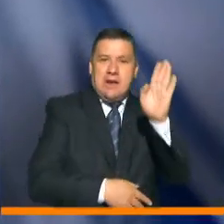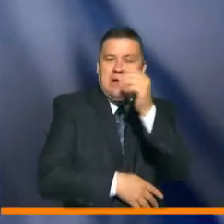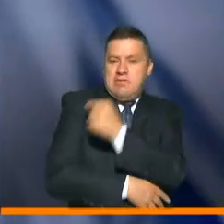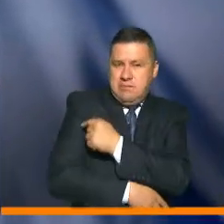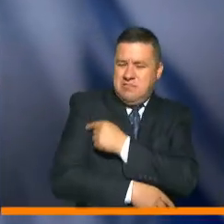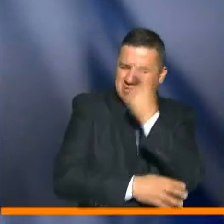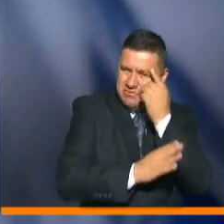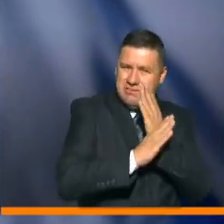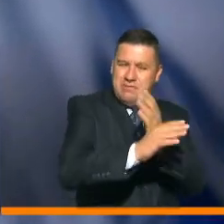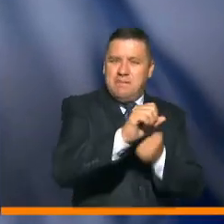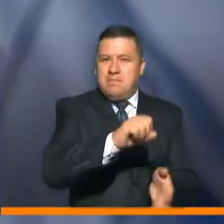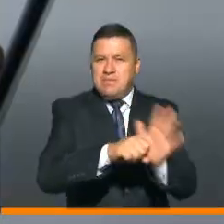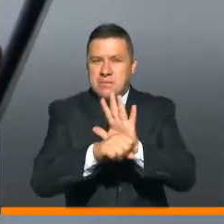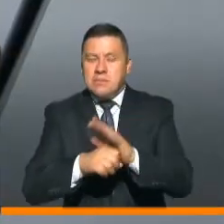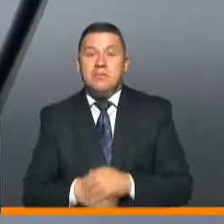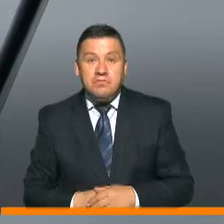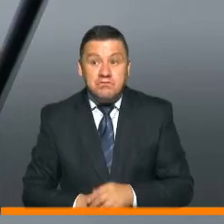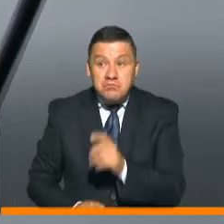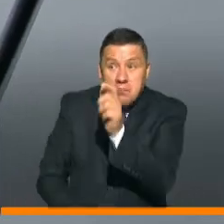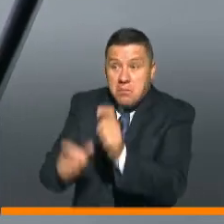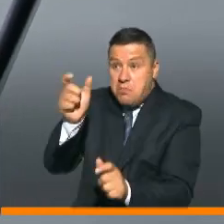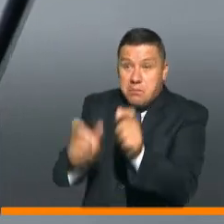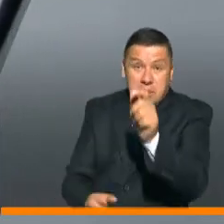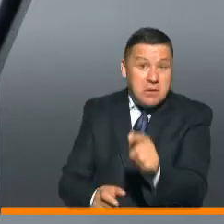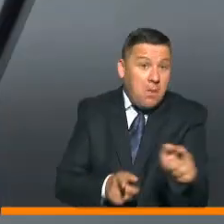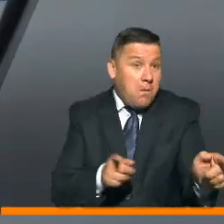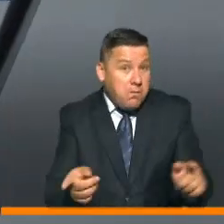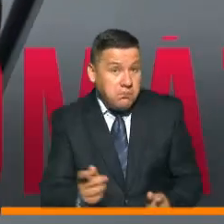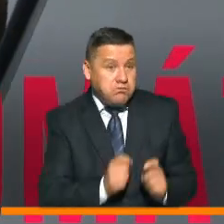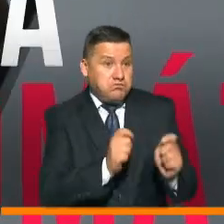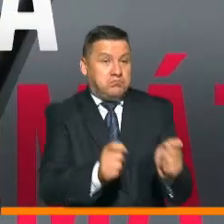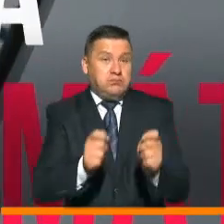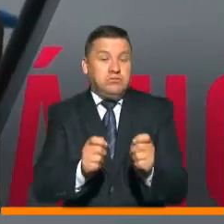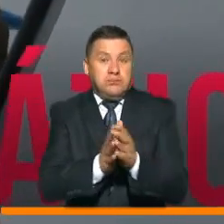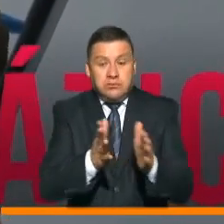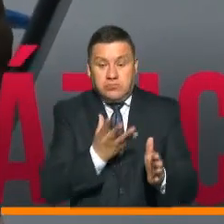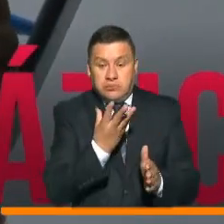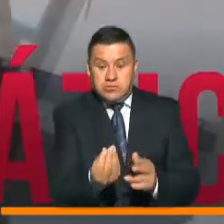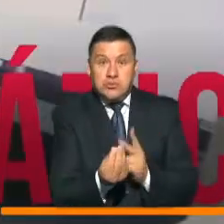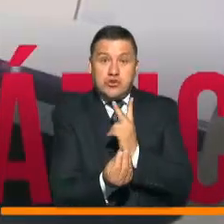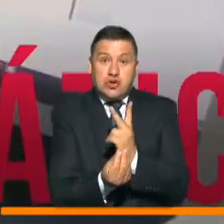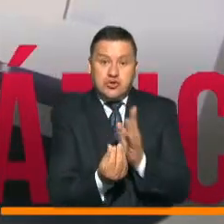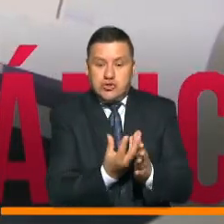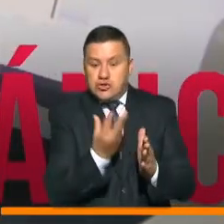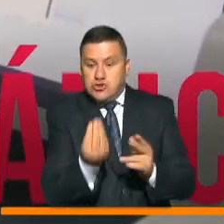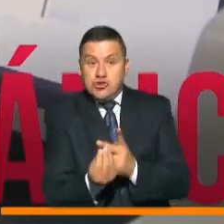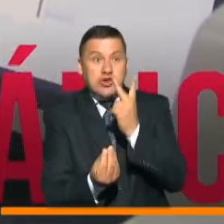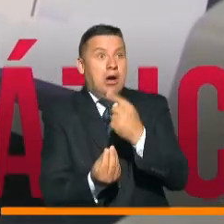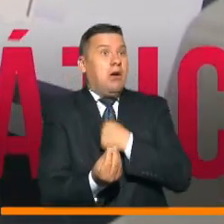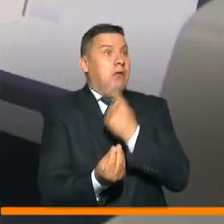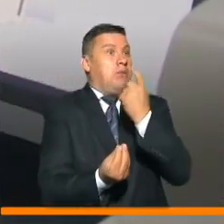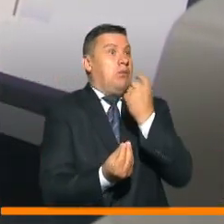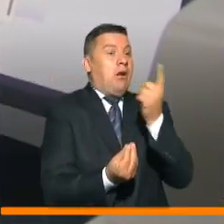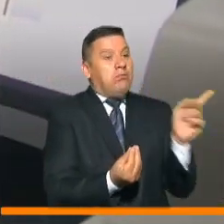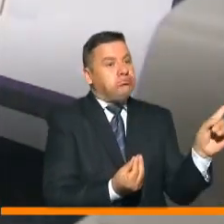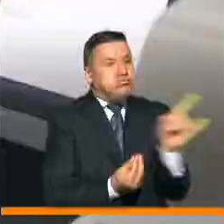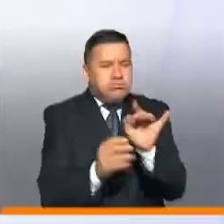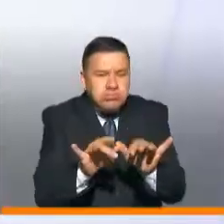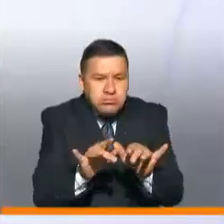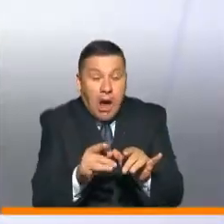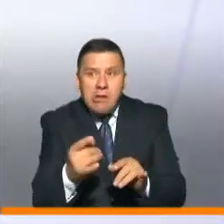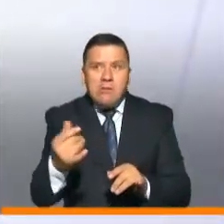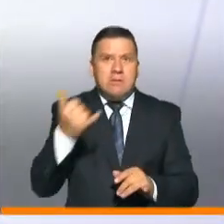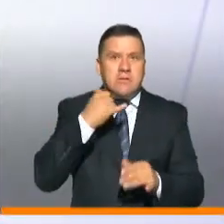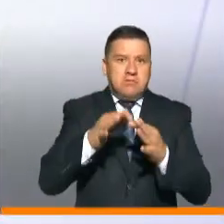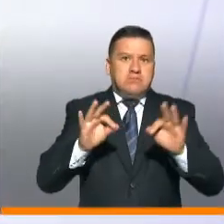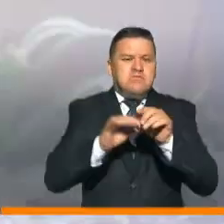Vacunación contra el COVID-19. Las personas cargadas quedarán asignadas a la etapa 2 de manera automática, teniendo en cuenta que de esta plataforma, la cual